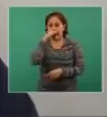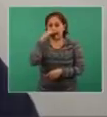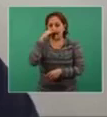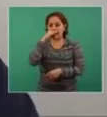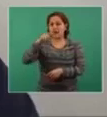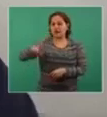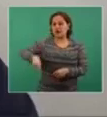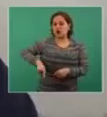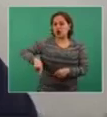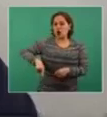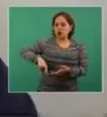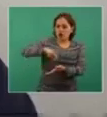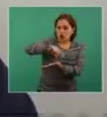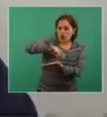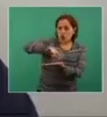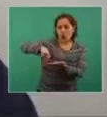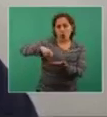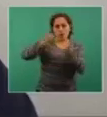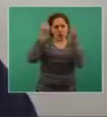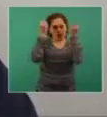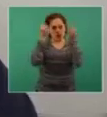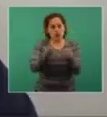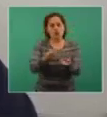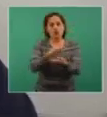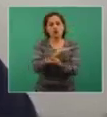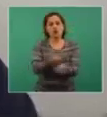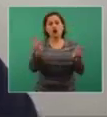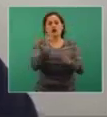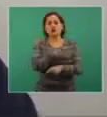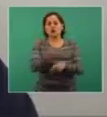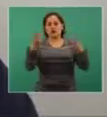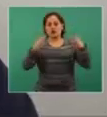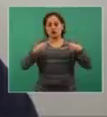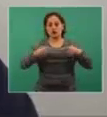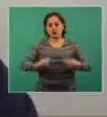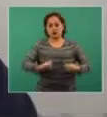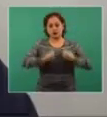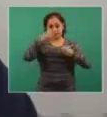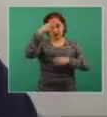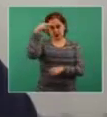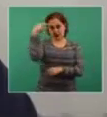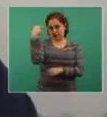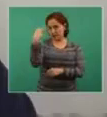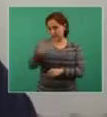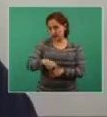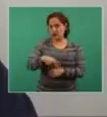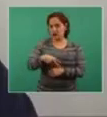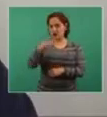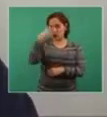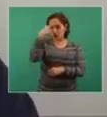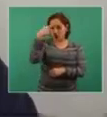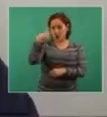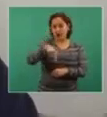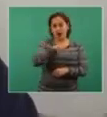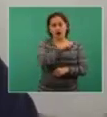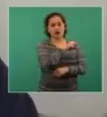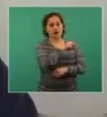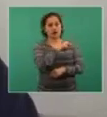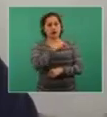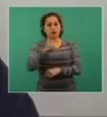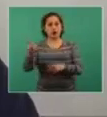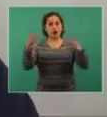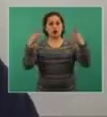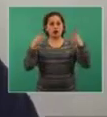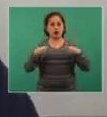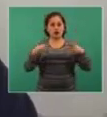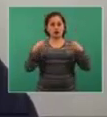gobierno mexicano para la población que reside en México y será aplicada a toda la población en el país que